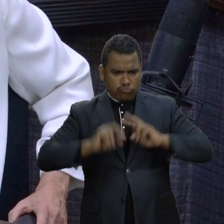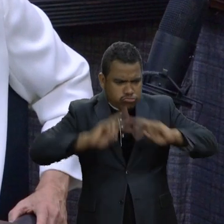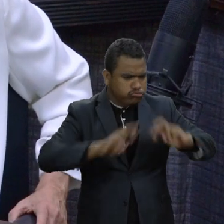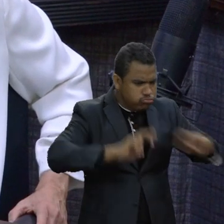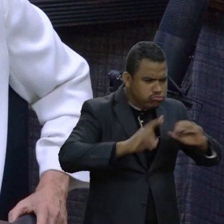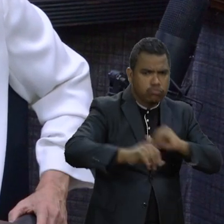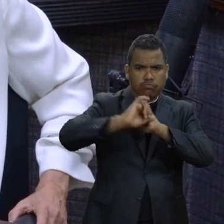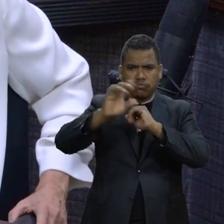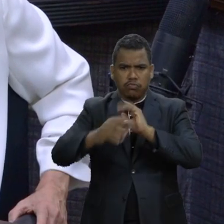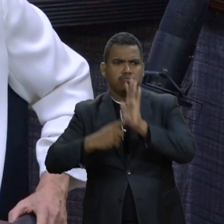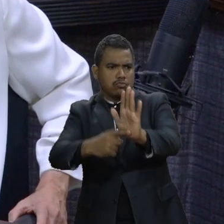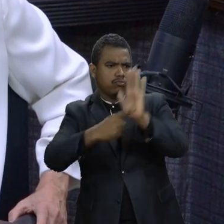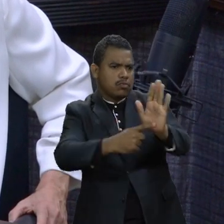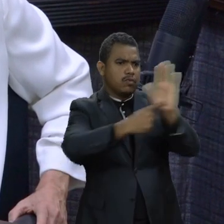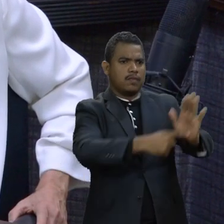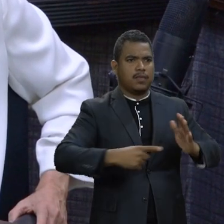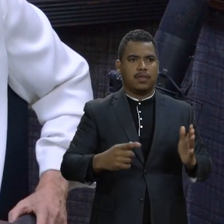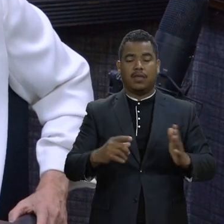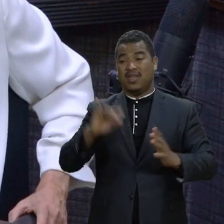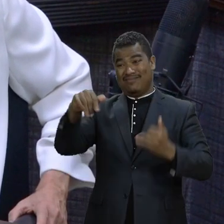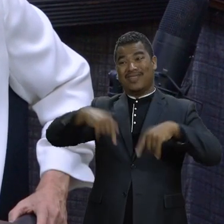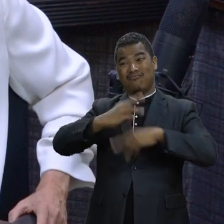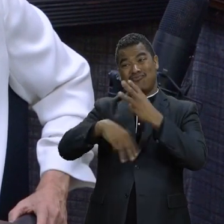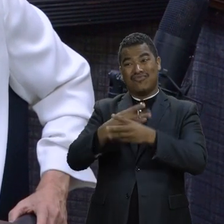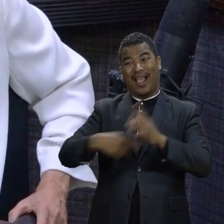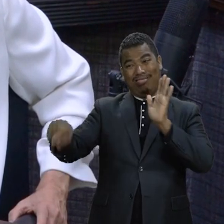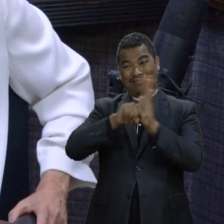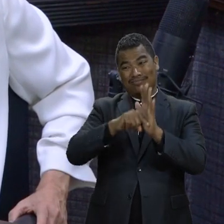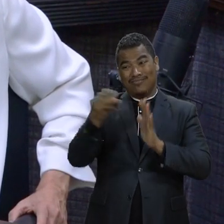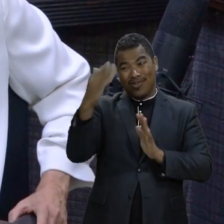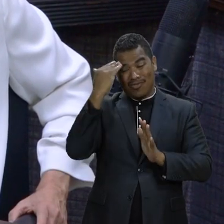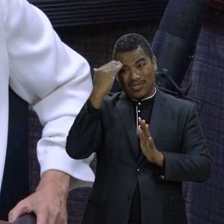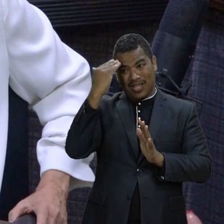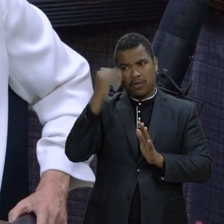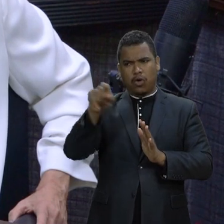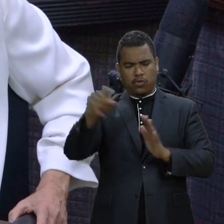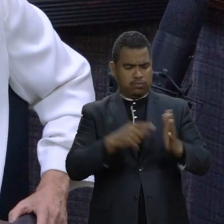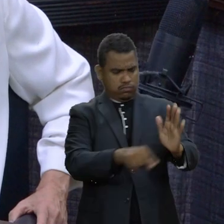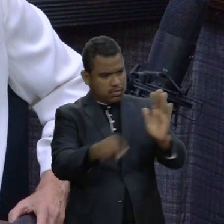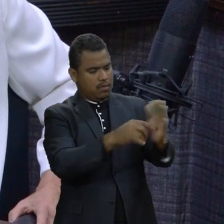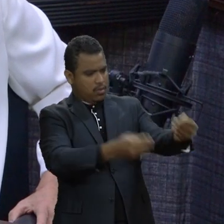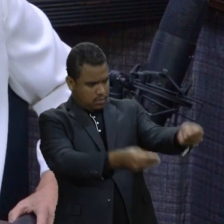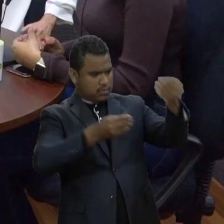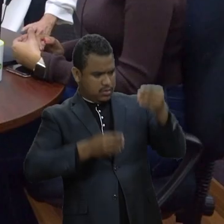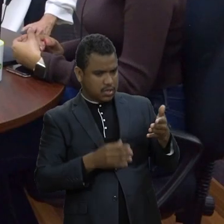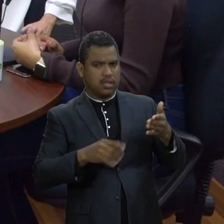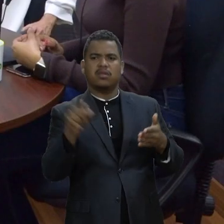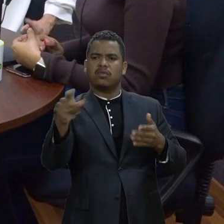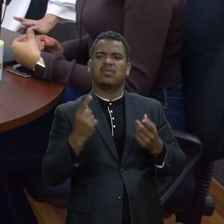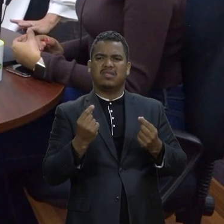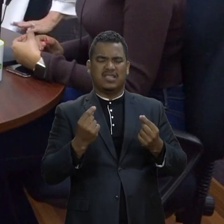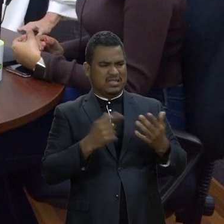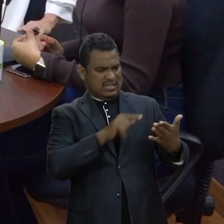No es fácil. Es muy cargante. Sí, no, yo se imagino. Sí. ¿Ha tenido un caso que te haya tocado mucho la